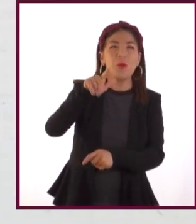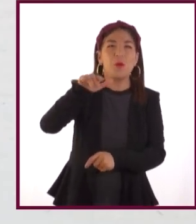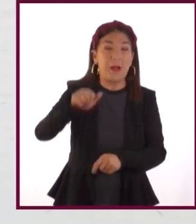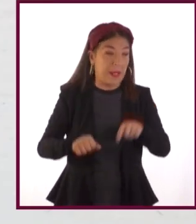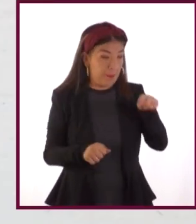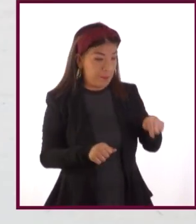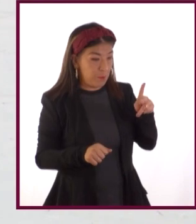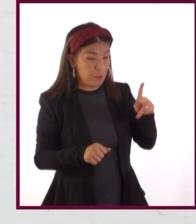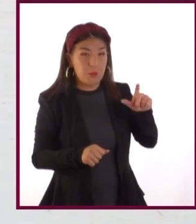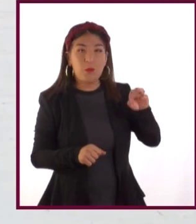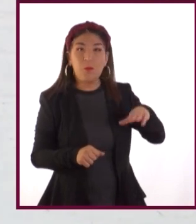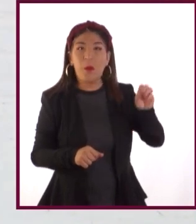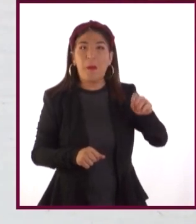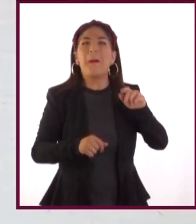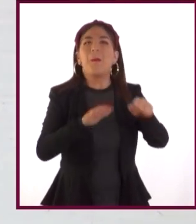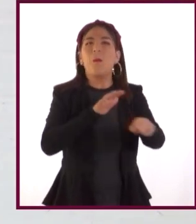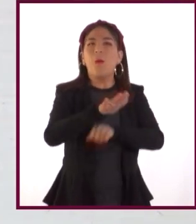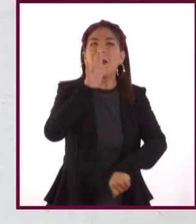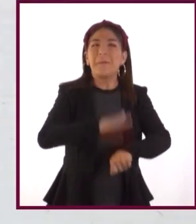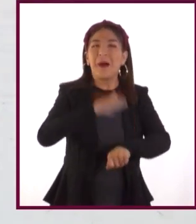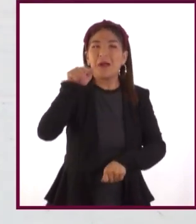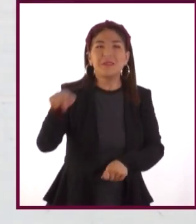gravitacional pues es la misma, esa no va a cambiar.